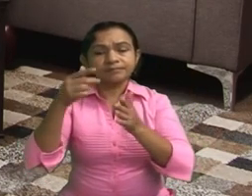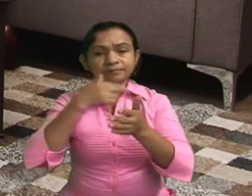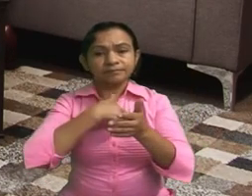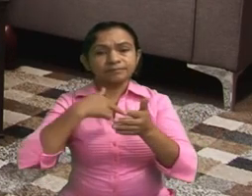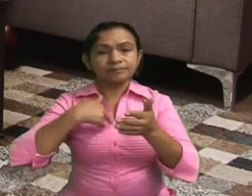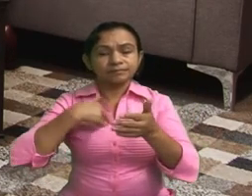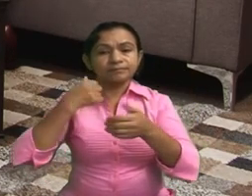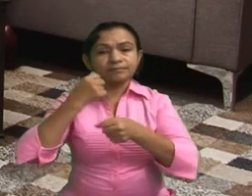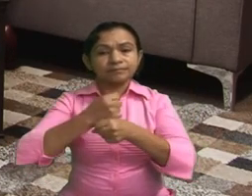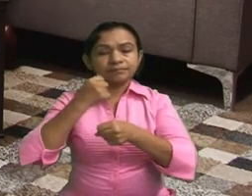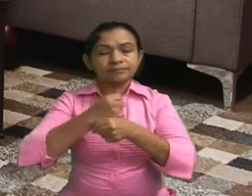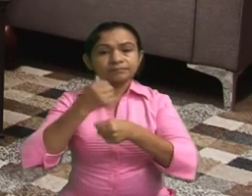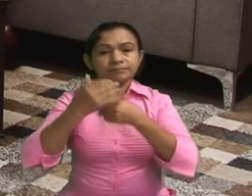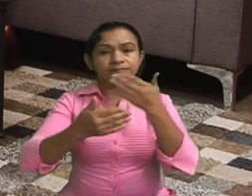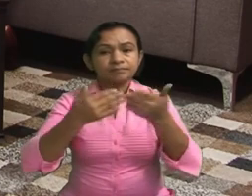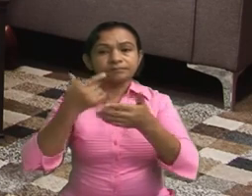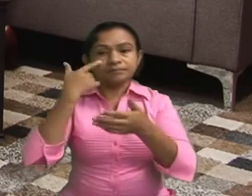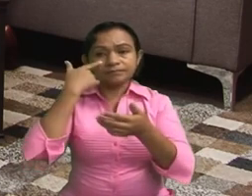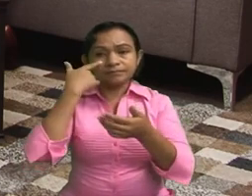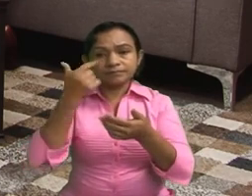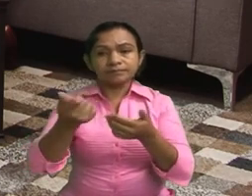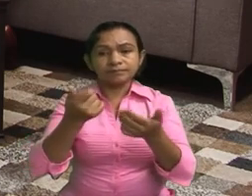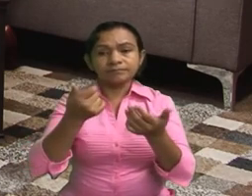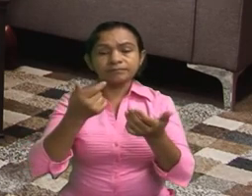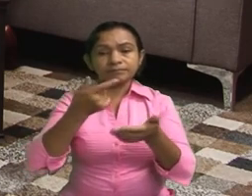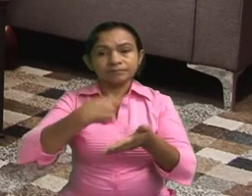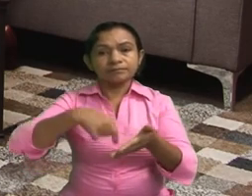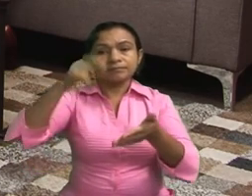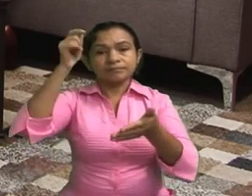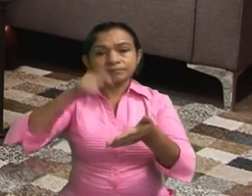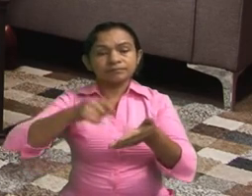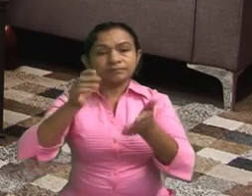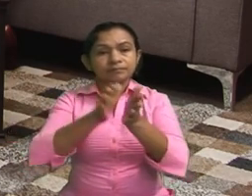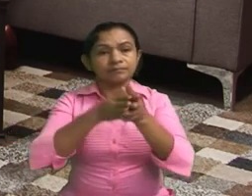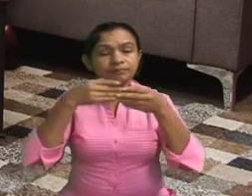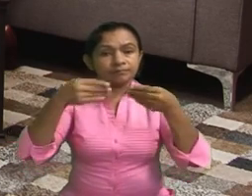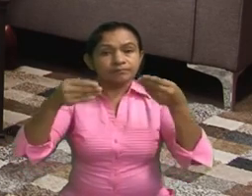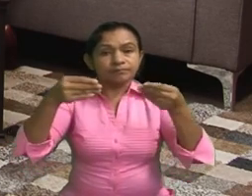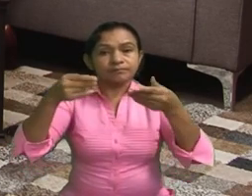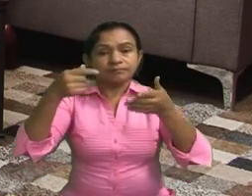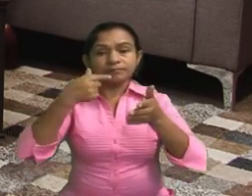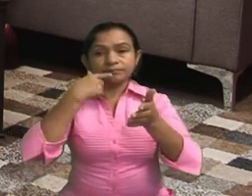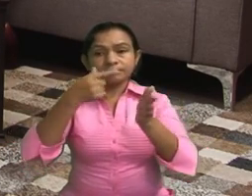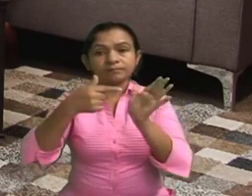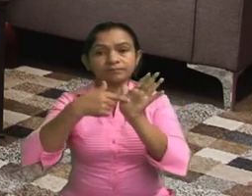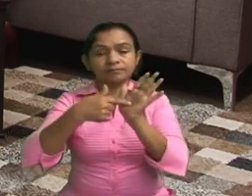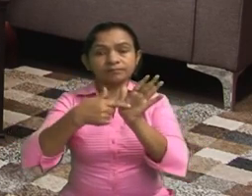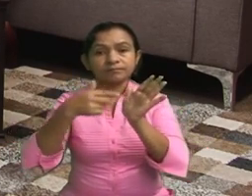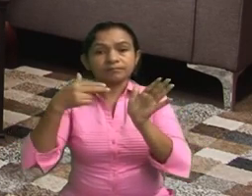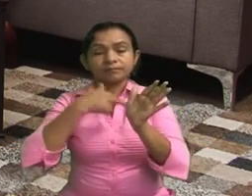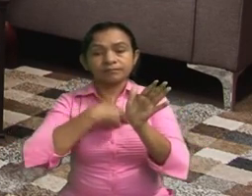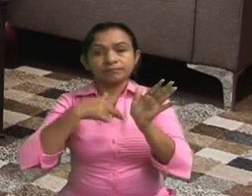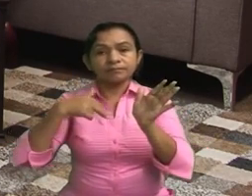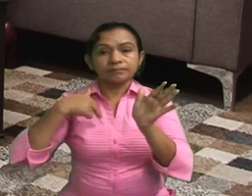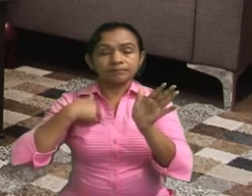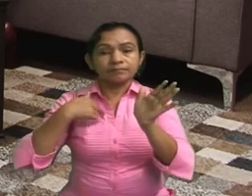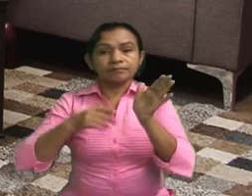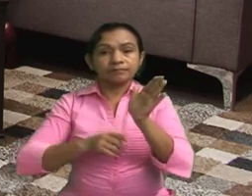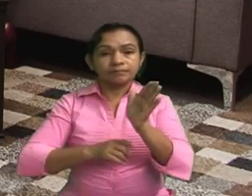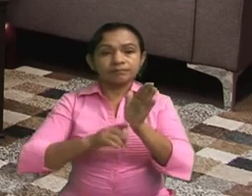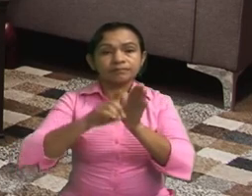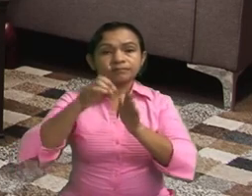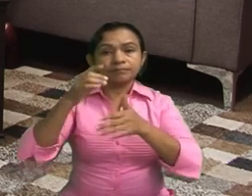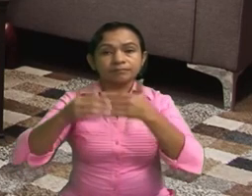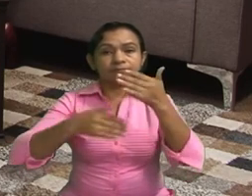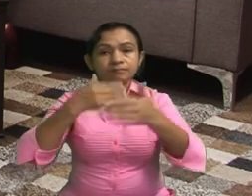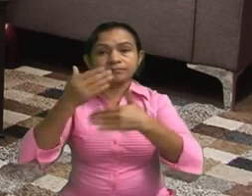construido. Claro. Y ellos han reconocido, ellos han firmado documentos donde ellos le dicen, nosotros hemos desarrollado este proceso